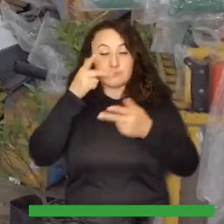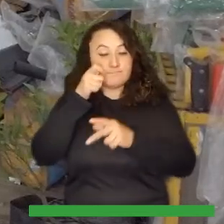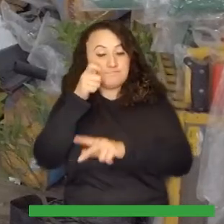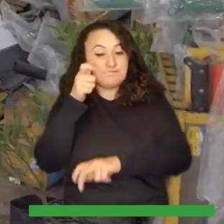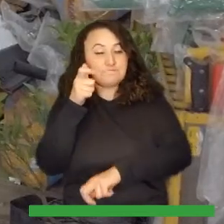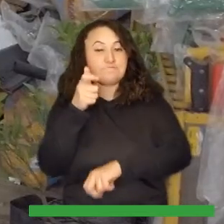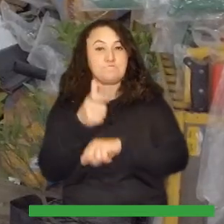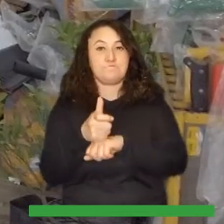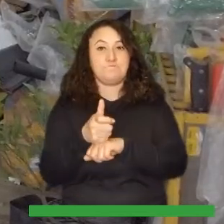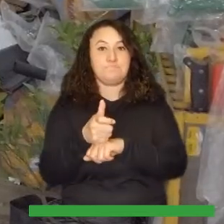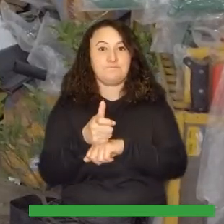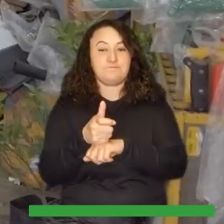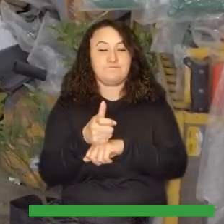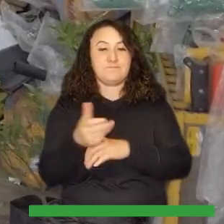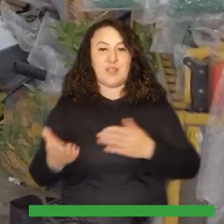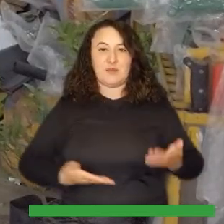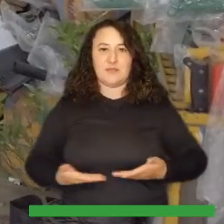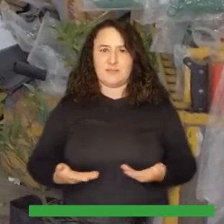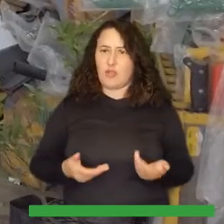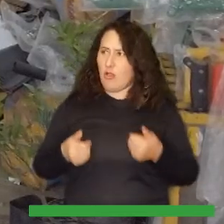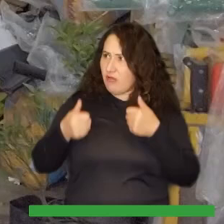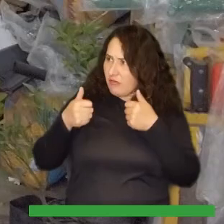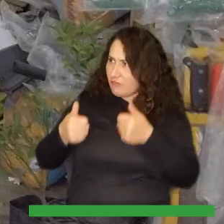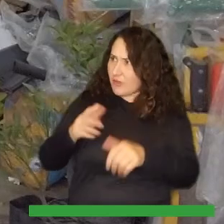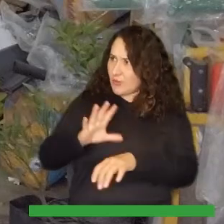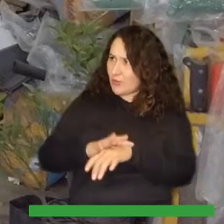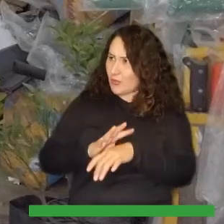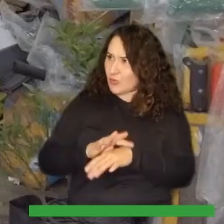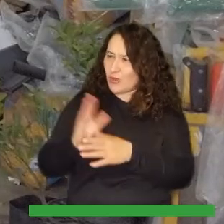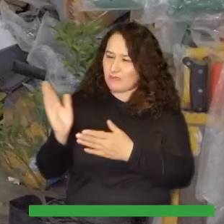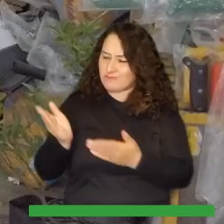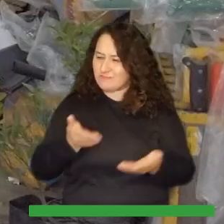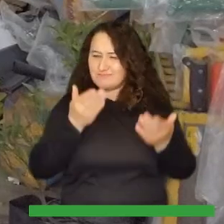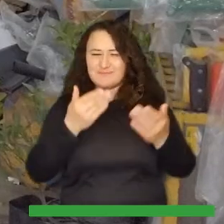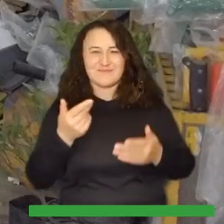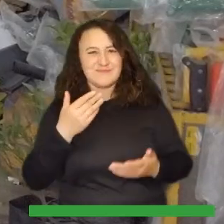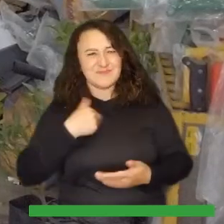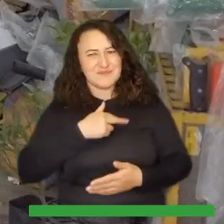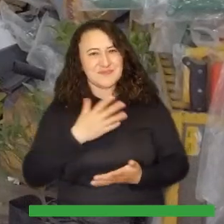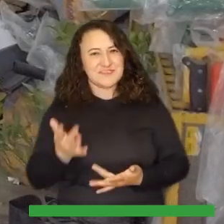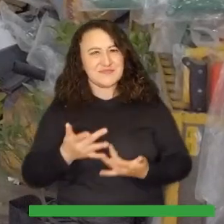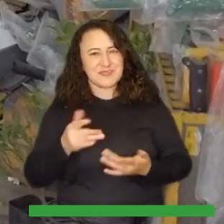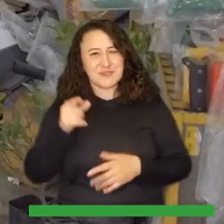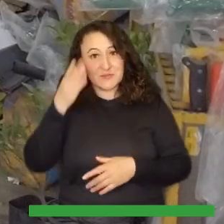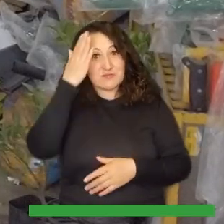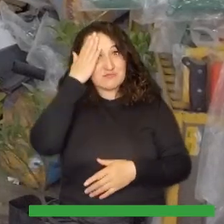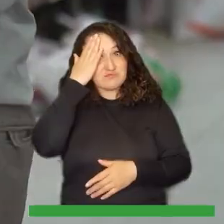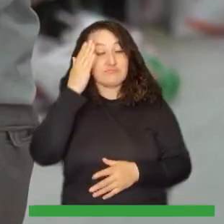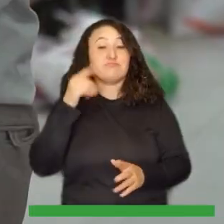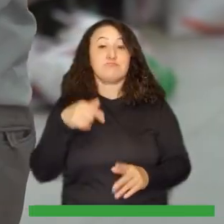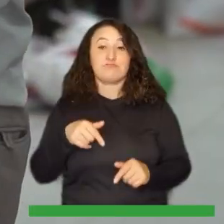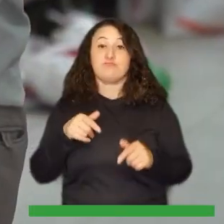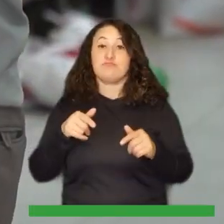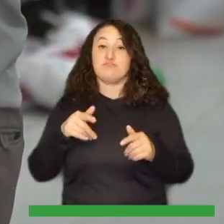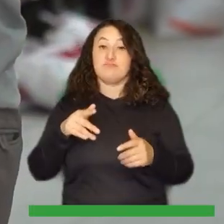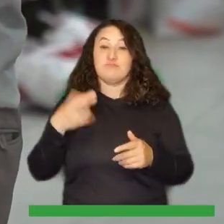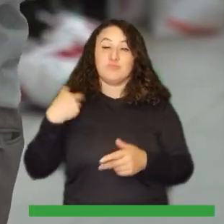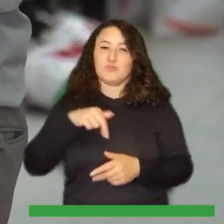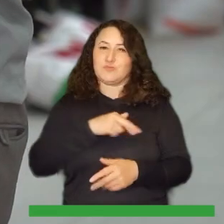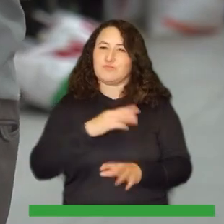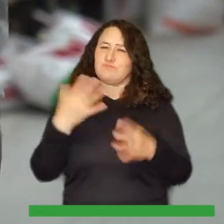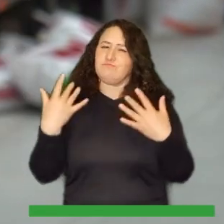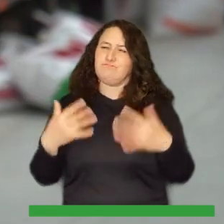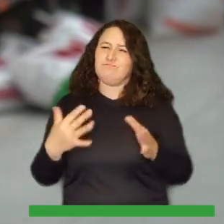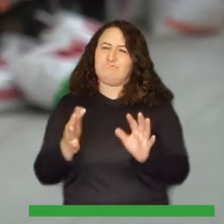vigilancia al almacén. Qué bien, mi doctor. Lo estábamos esperando porque usted sabe que usted para